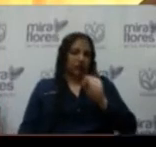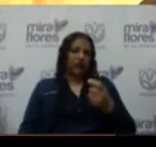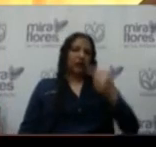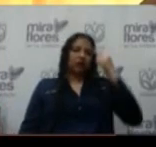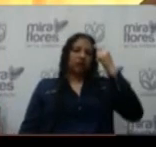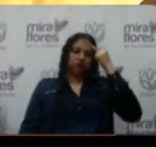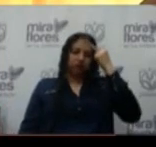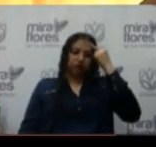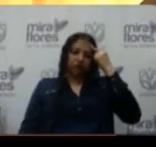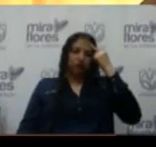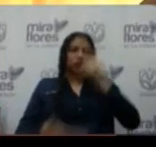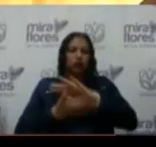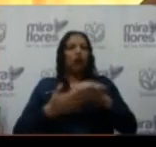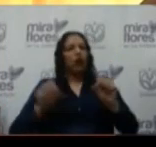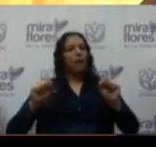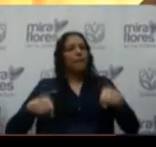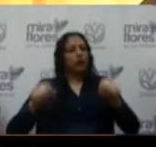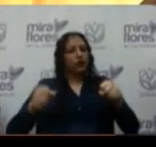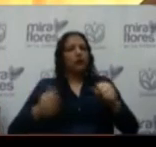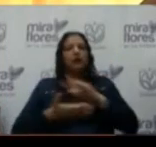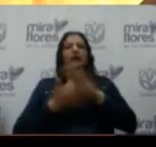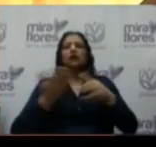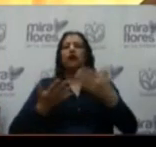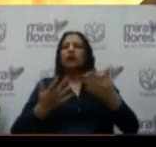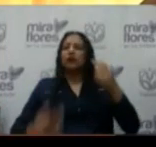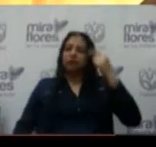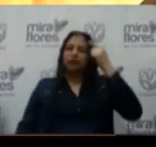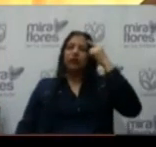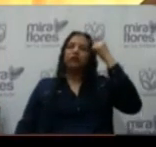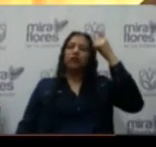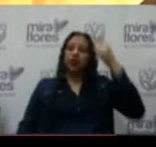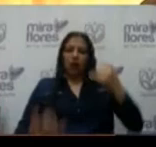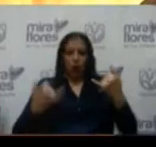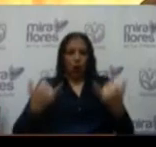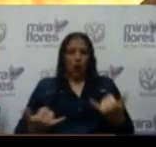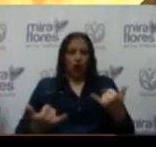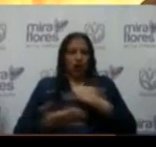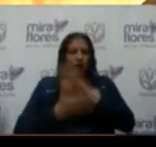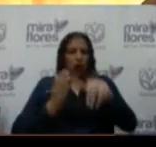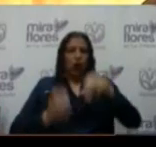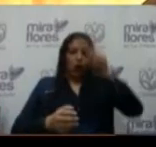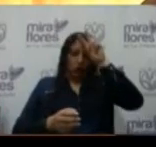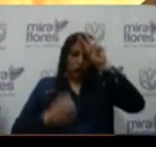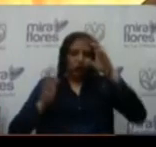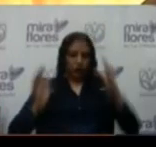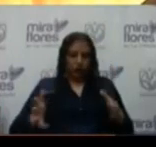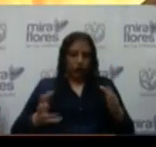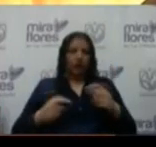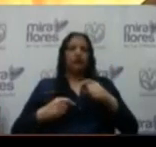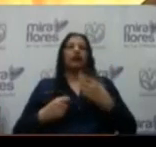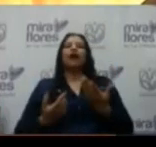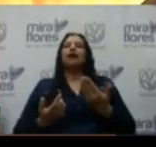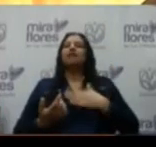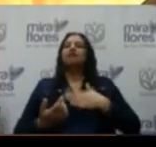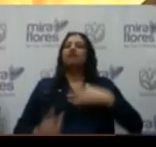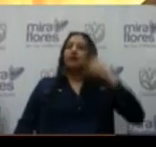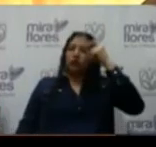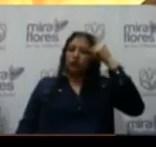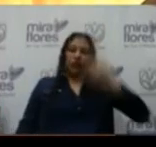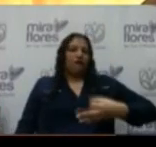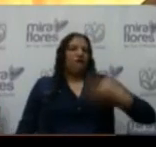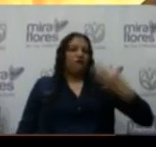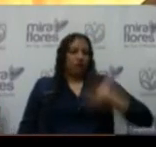un pensador de lo posible y de lo soñado, hoy nos toca a los peruanos hacer de nuestros sueños una